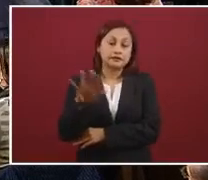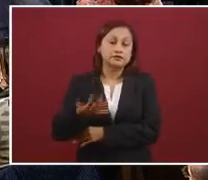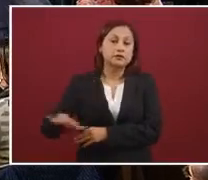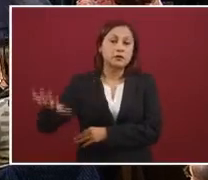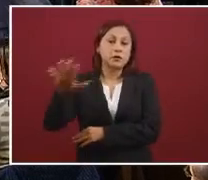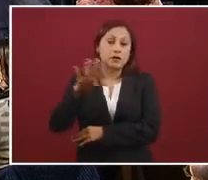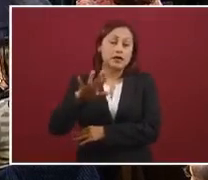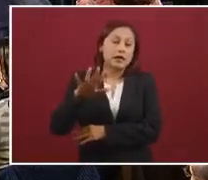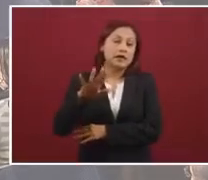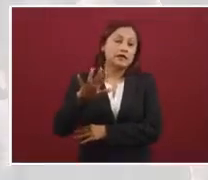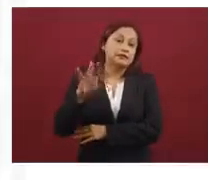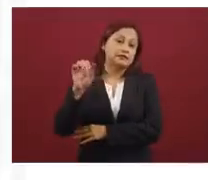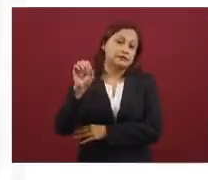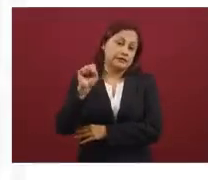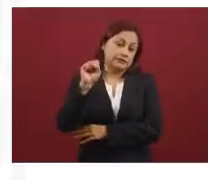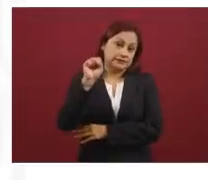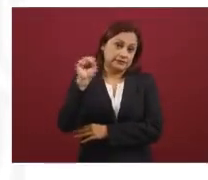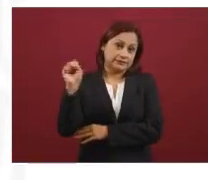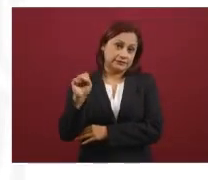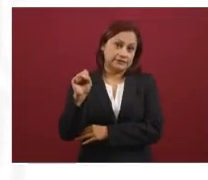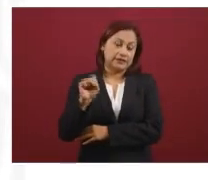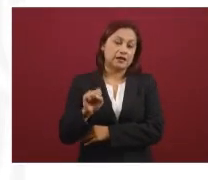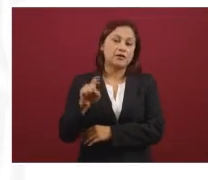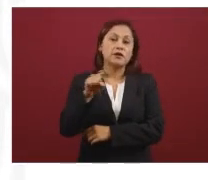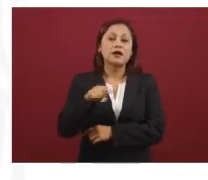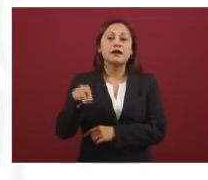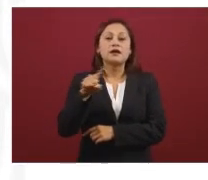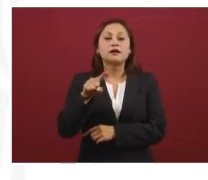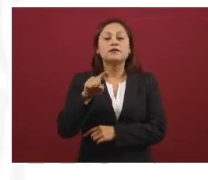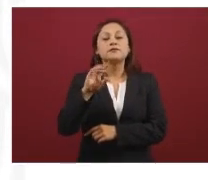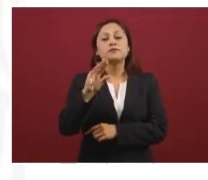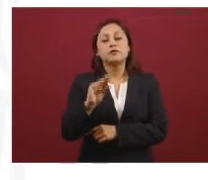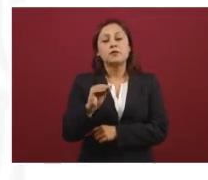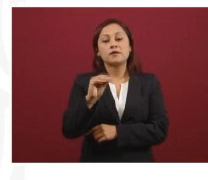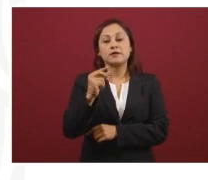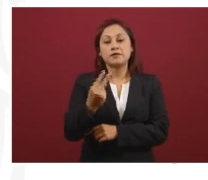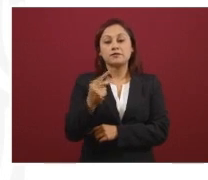Sinaloa, a 22 pesos con 58 centavos por litro,